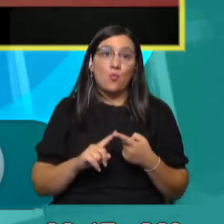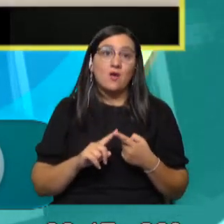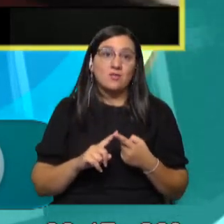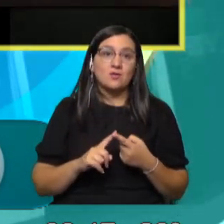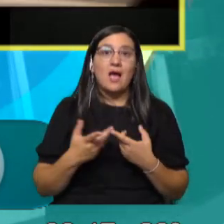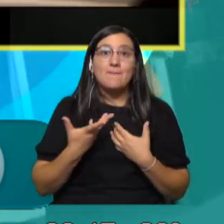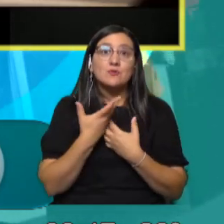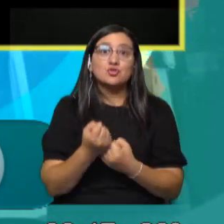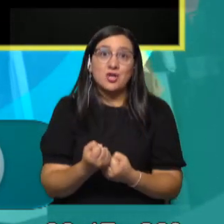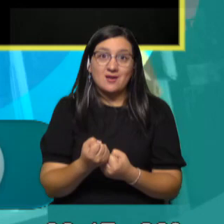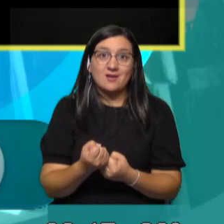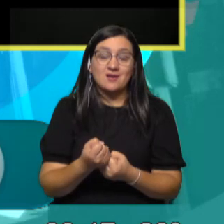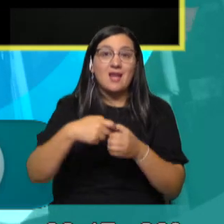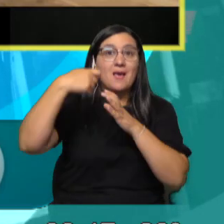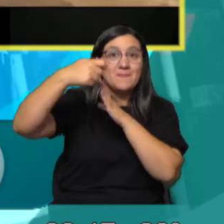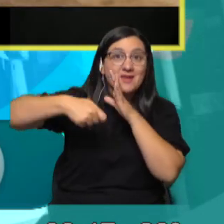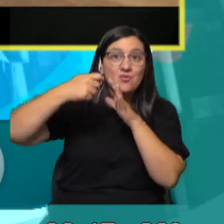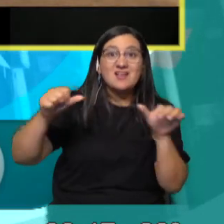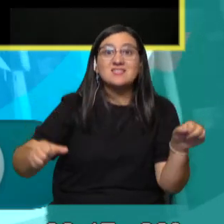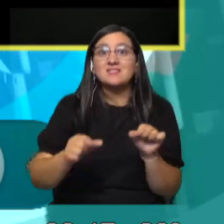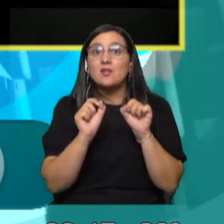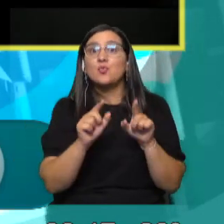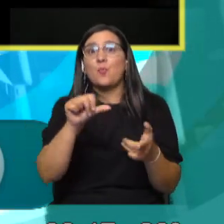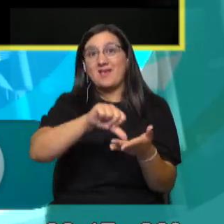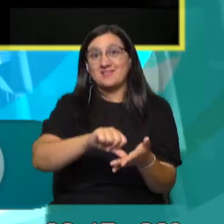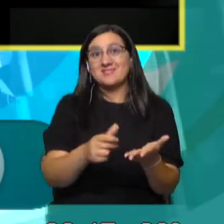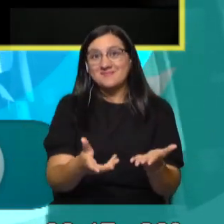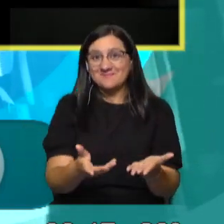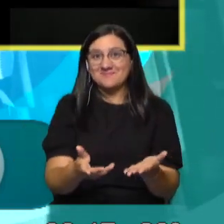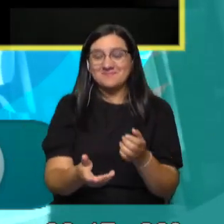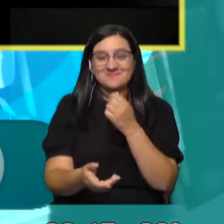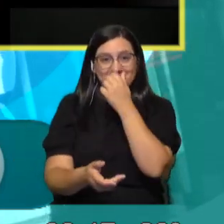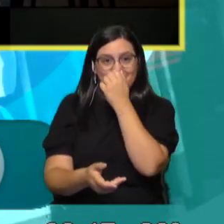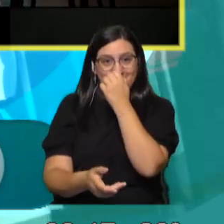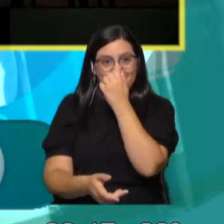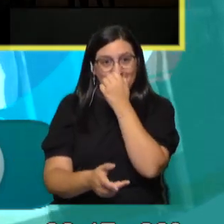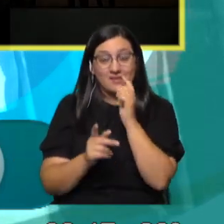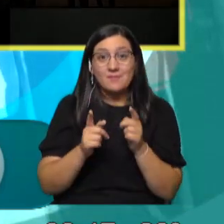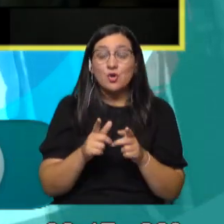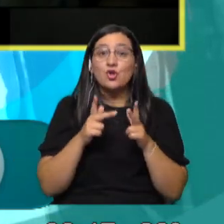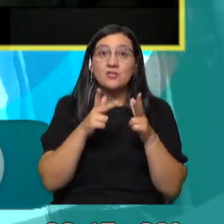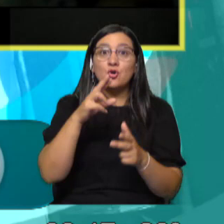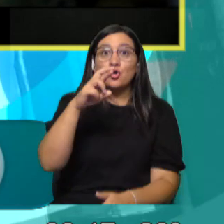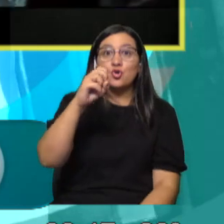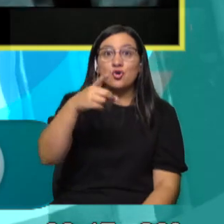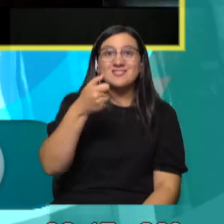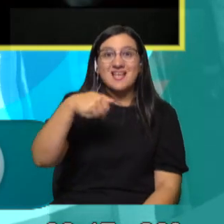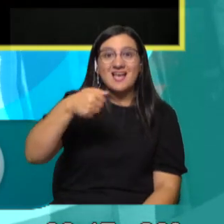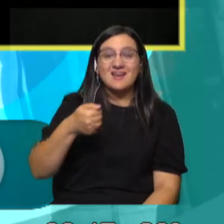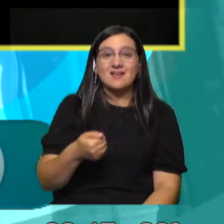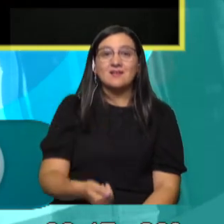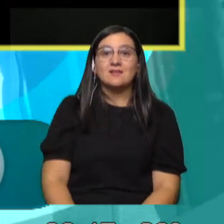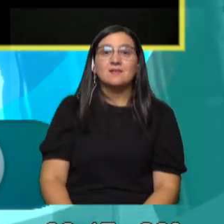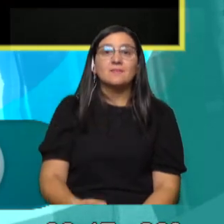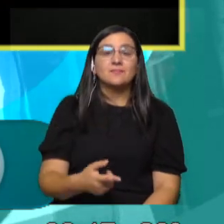ir a apoyar el cine nacional. En este caso, teniendo en cuenta también lo que dijo Roxana, ¿no? Que es